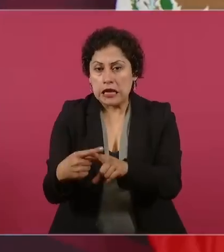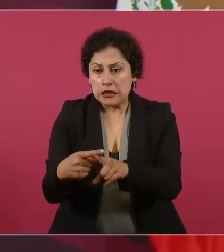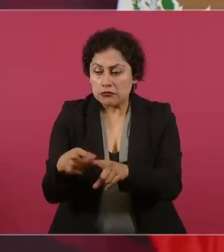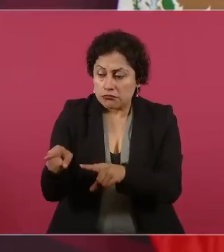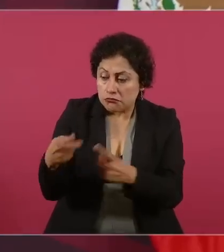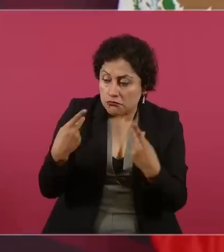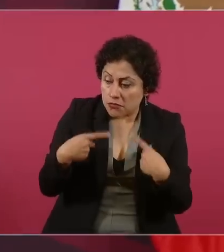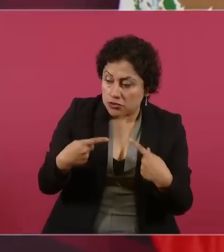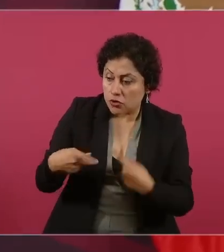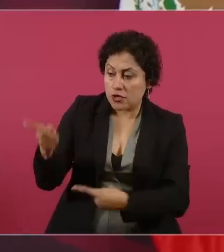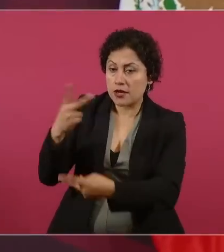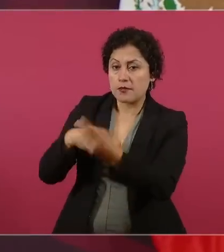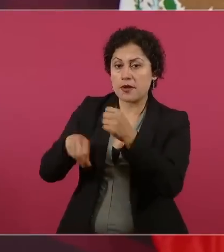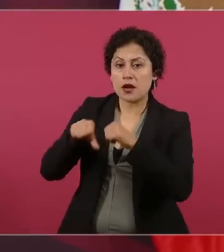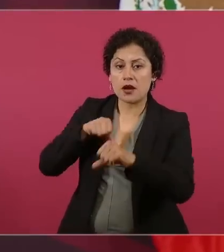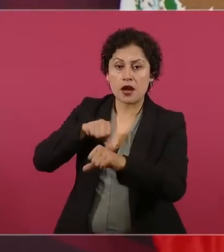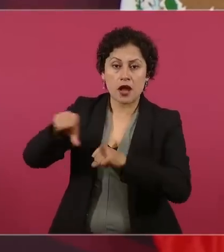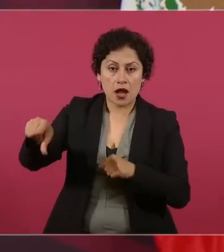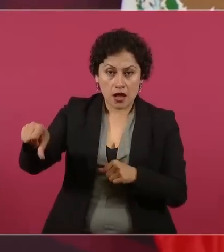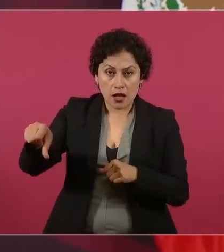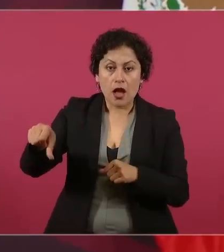sustituya.